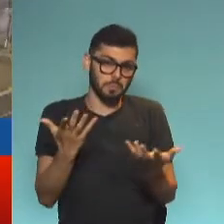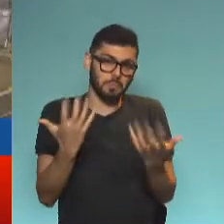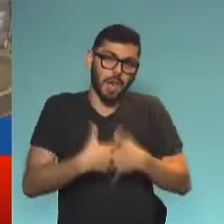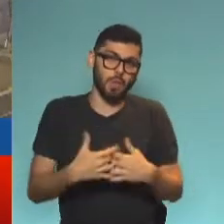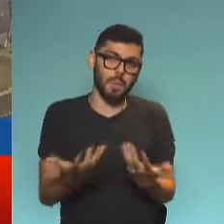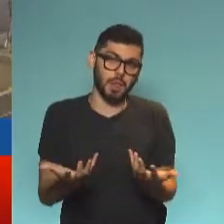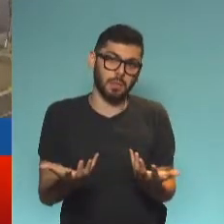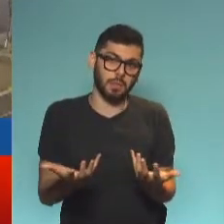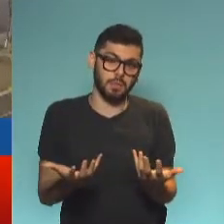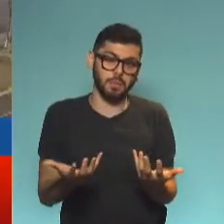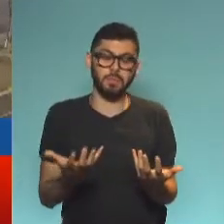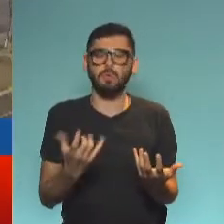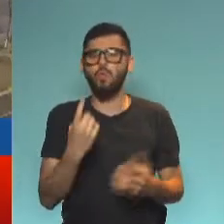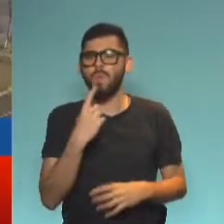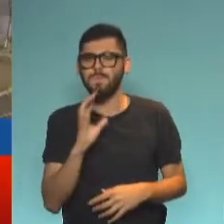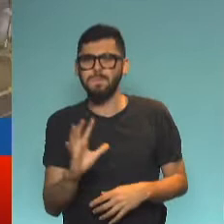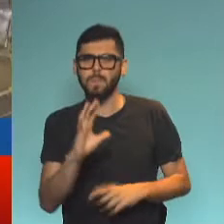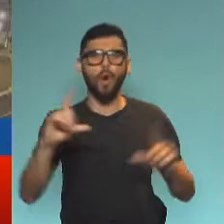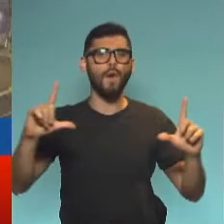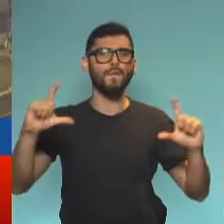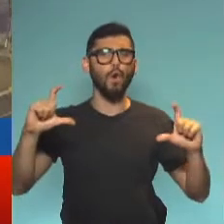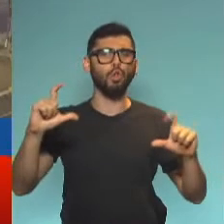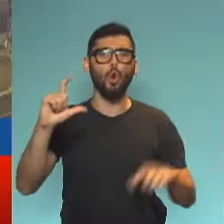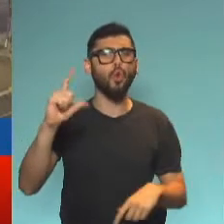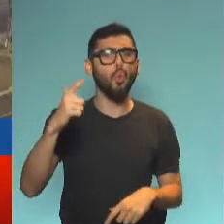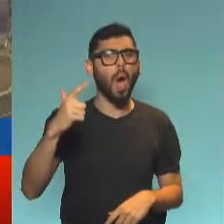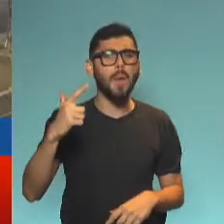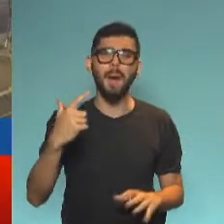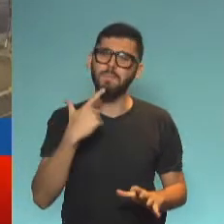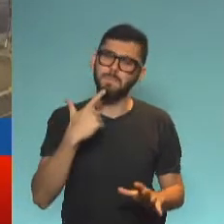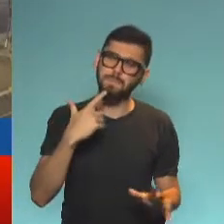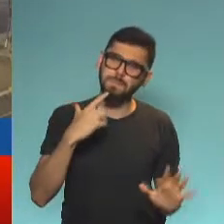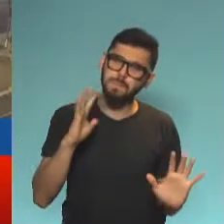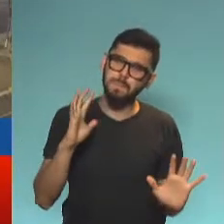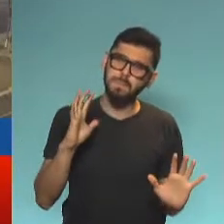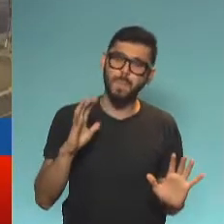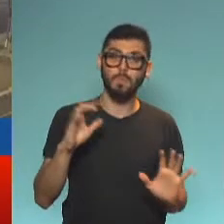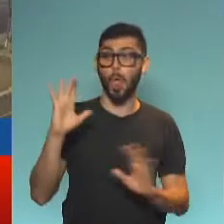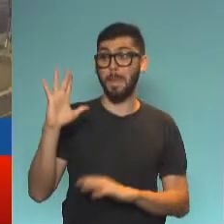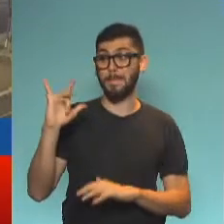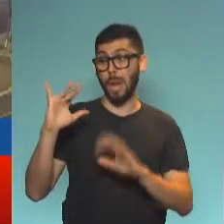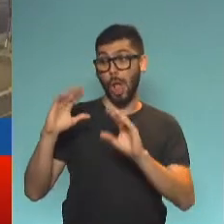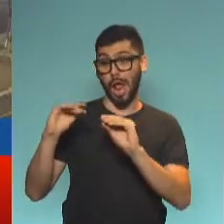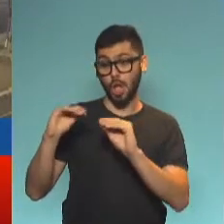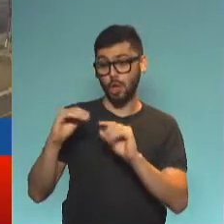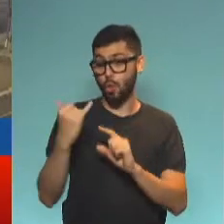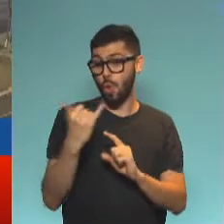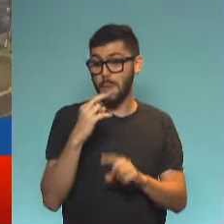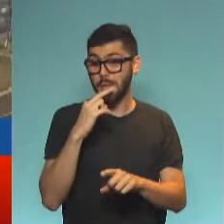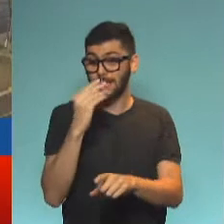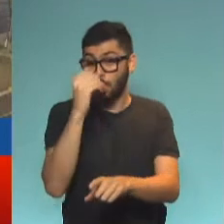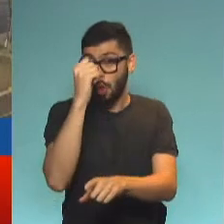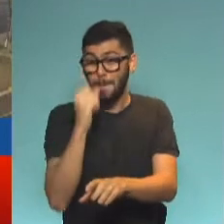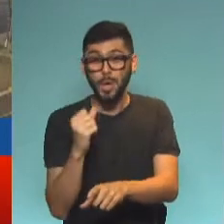encaminado. Había generado sospecha que no hubo fotos, por ejemplo, ¿no? Primera sensación. Bueno, desde ahí, desde ese miércoles a la noche, jueves, viernes, sábado y domingo,